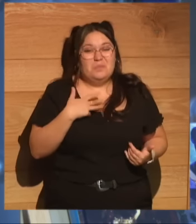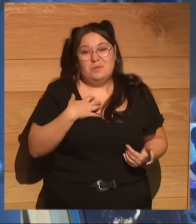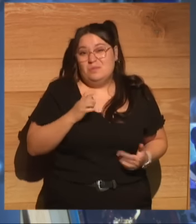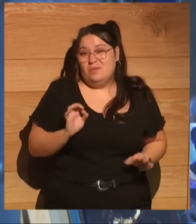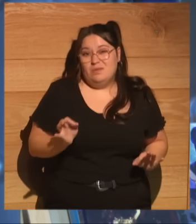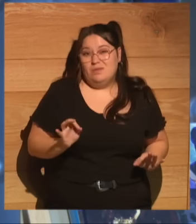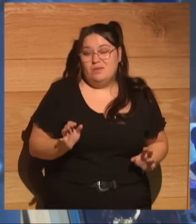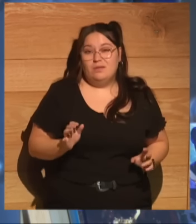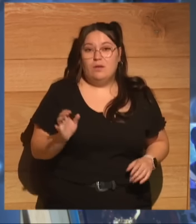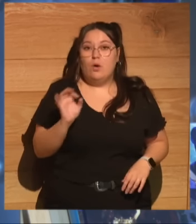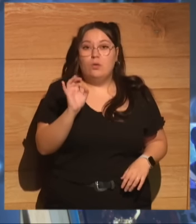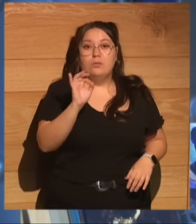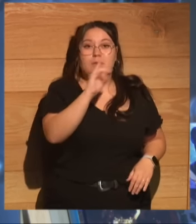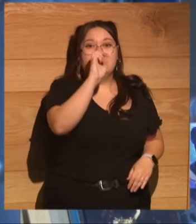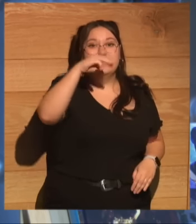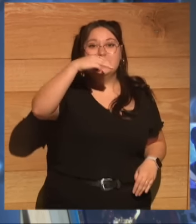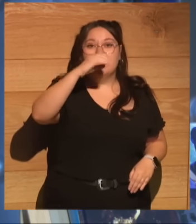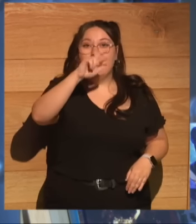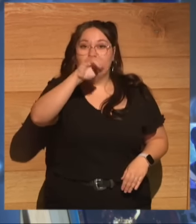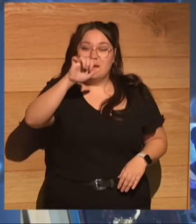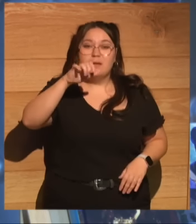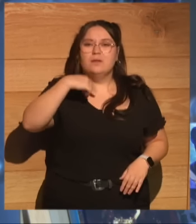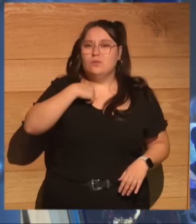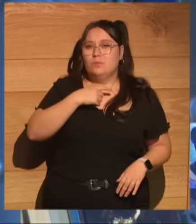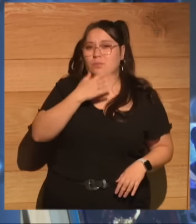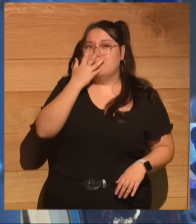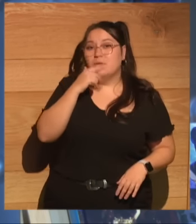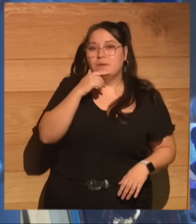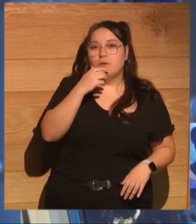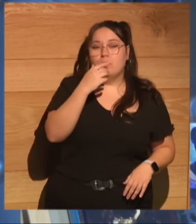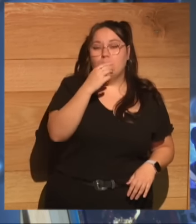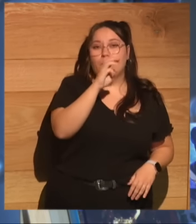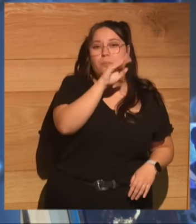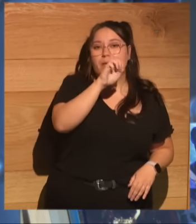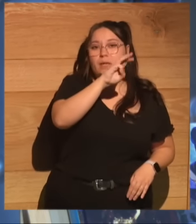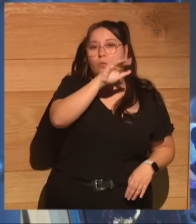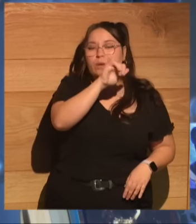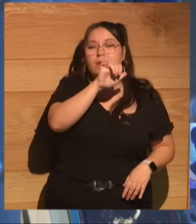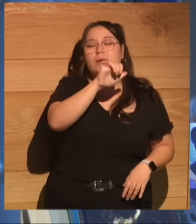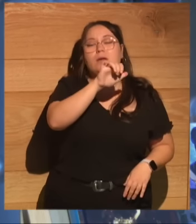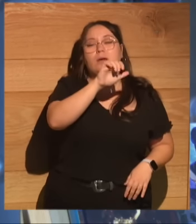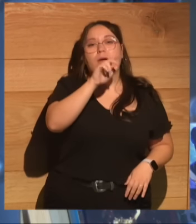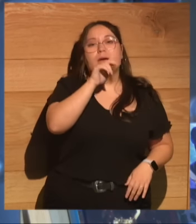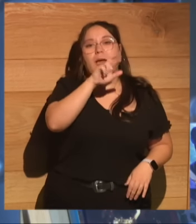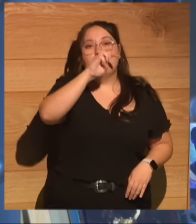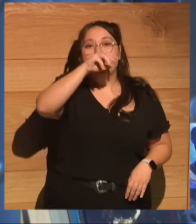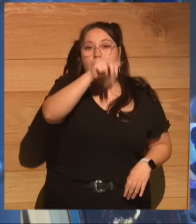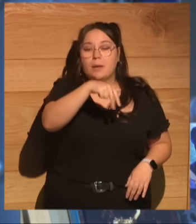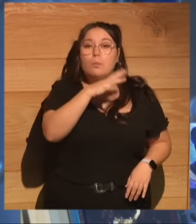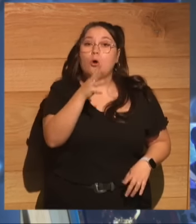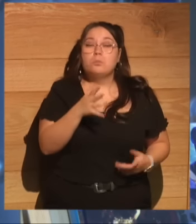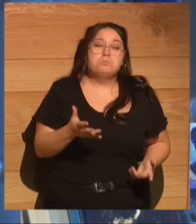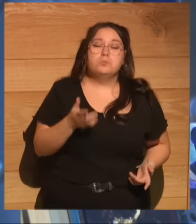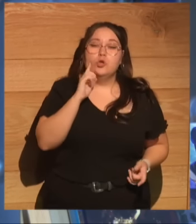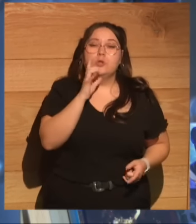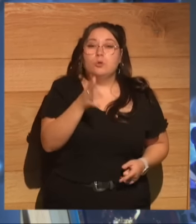bien sabéis, o Jim Carrey. Me lo paso mejor con Pee-wee Herman. No sé por qué. Yo creo que porque no tengo tan